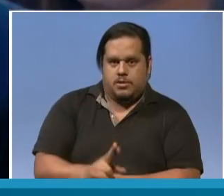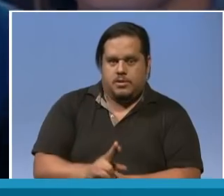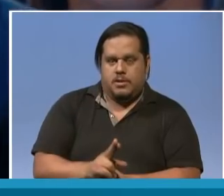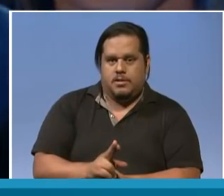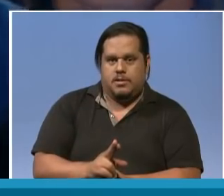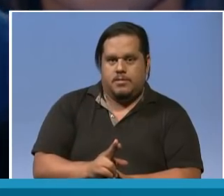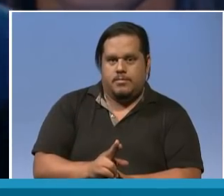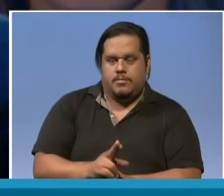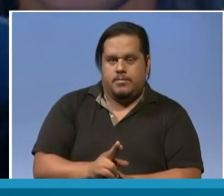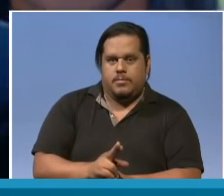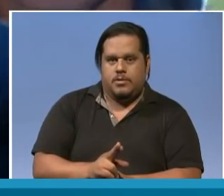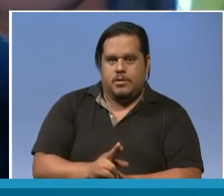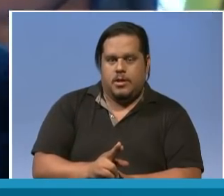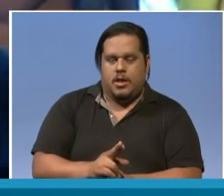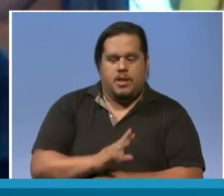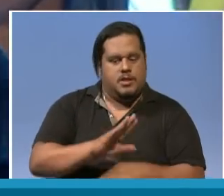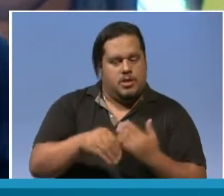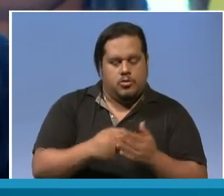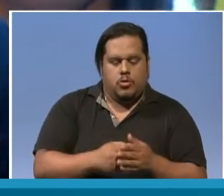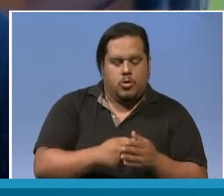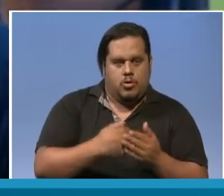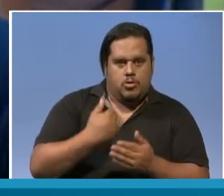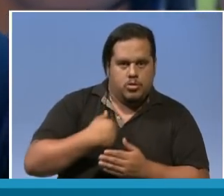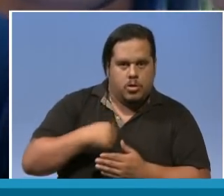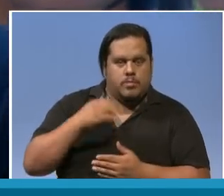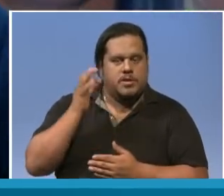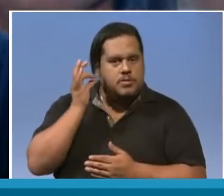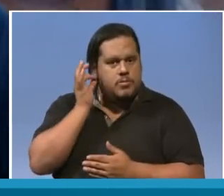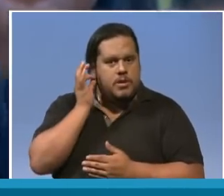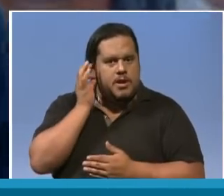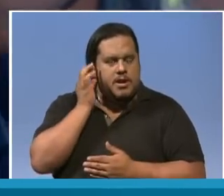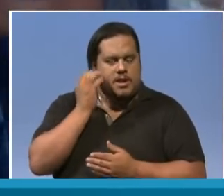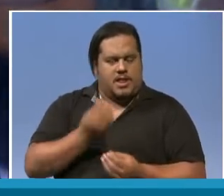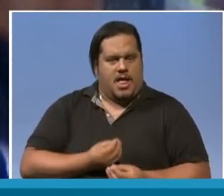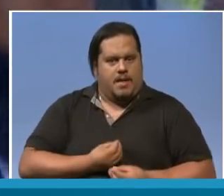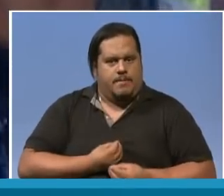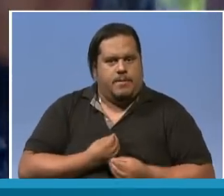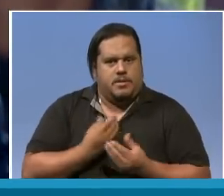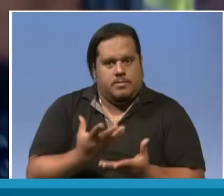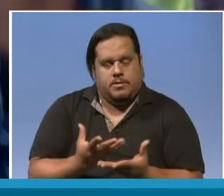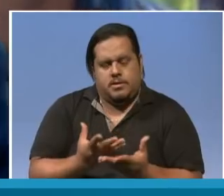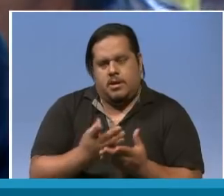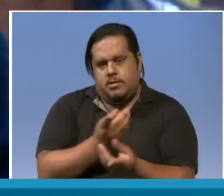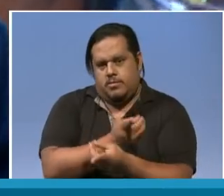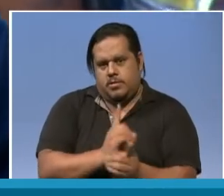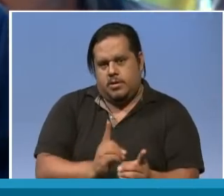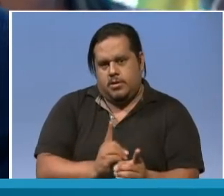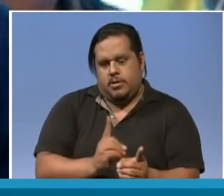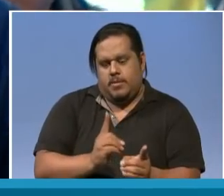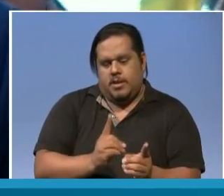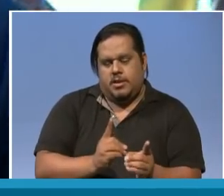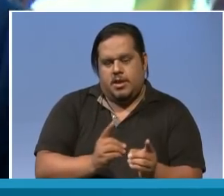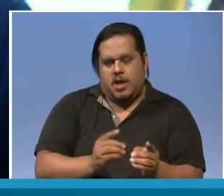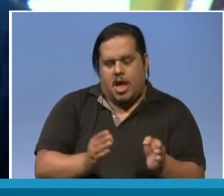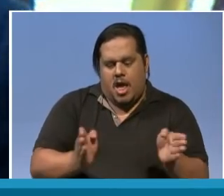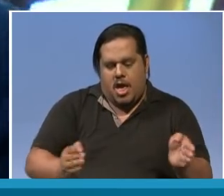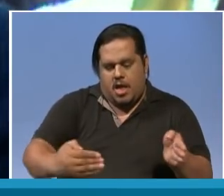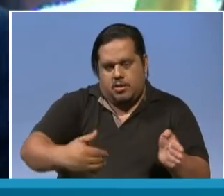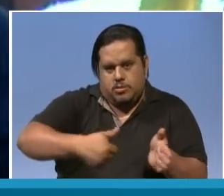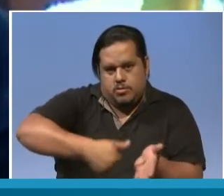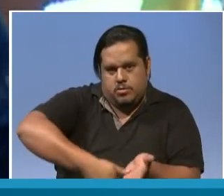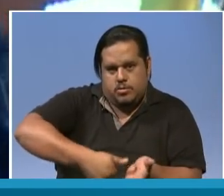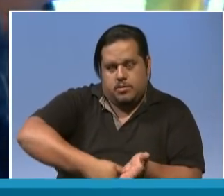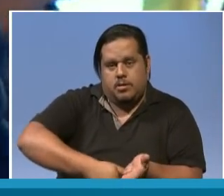soberano, los ciudadanos y las ciudadanas se han manifestado democráticamente en las urnas y de manera